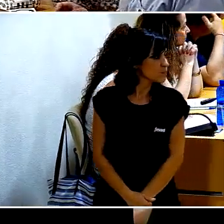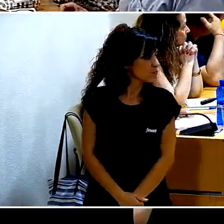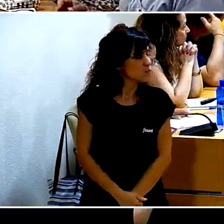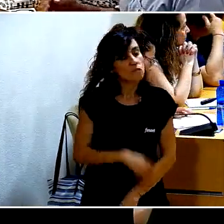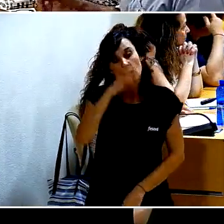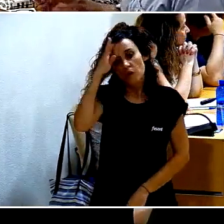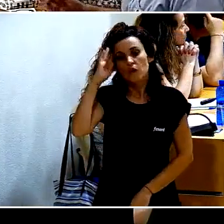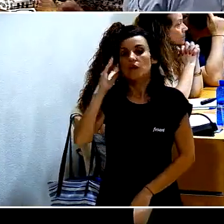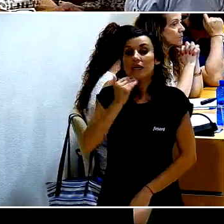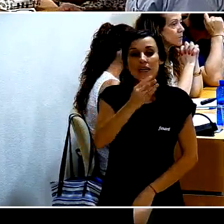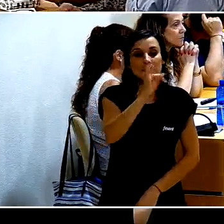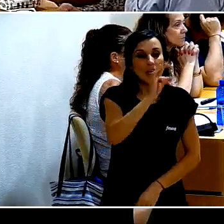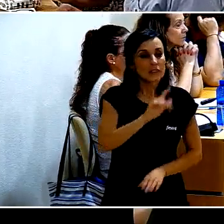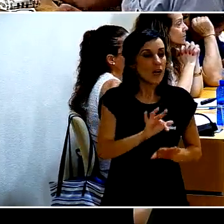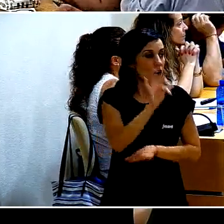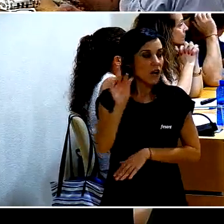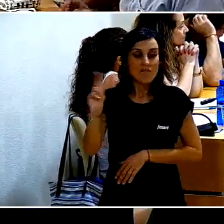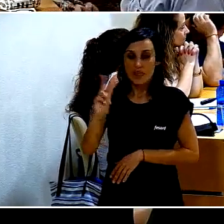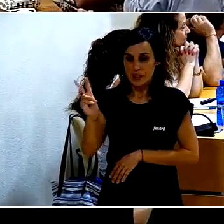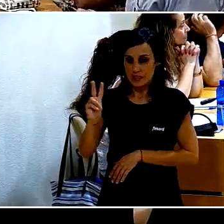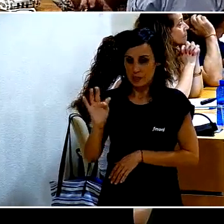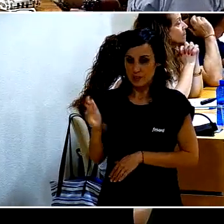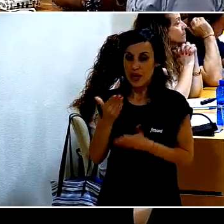Muchas gracias, Teresa. Vicente Igor. Gracias, alcaldesa.